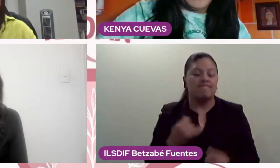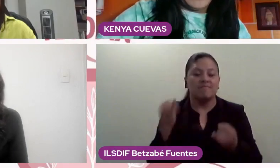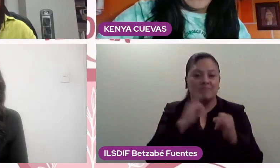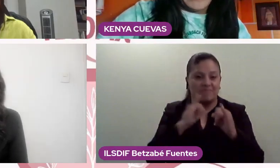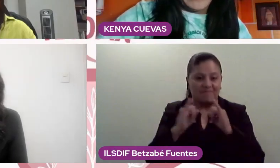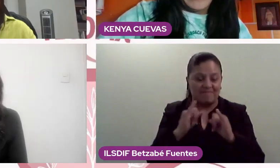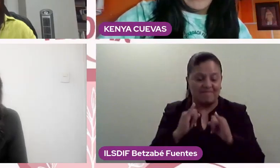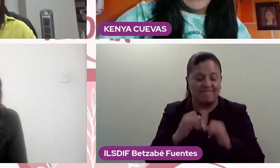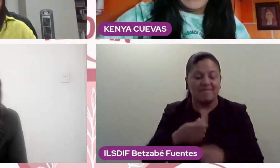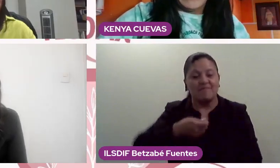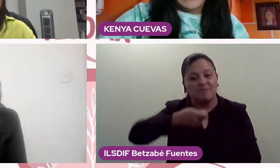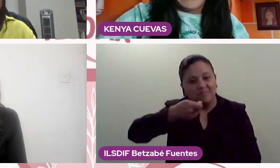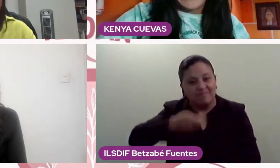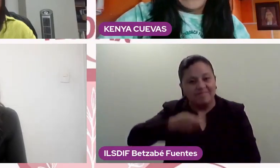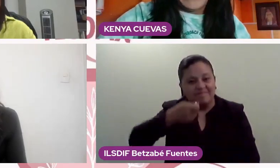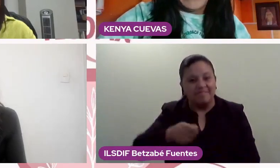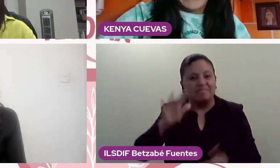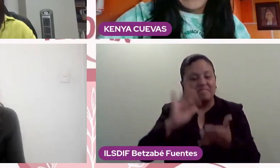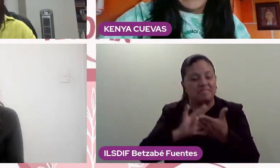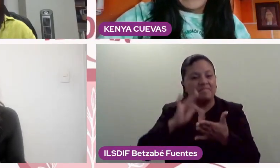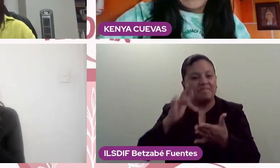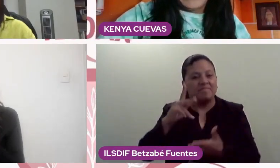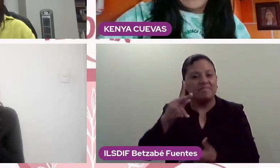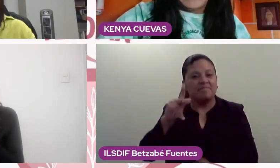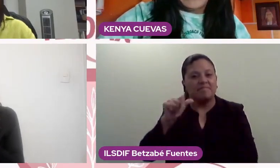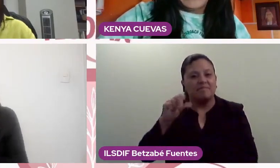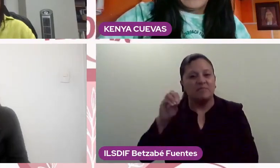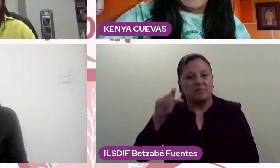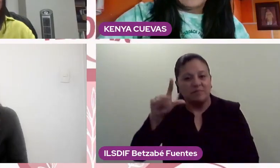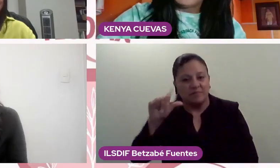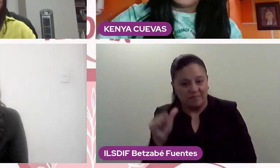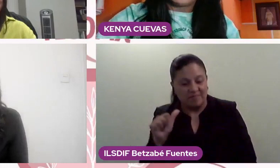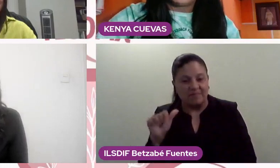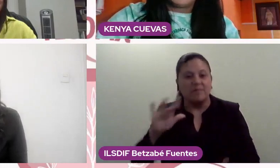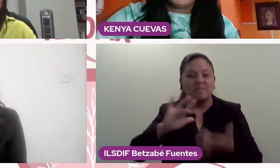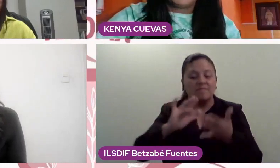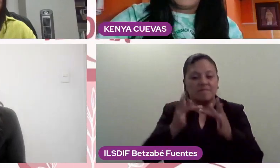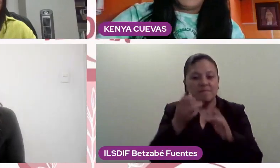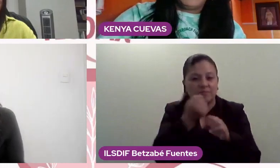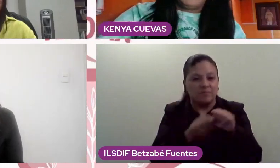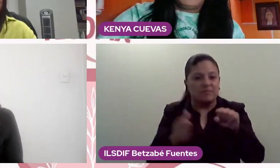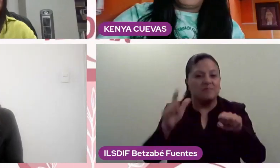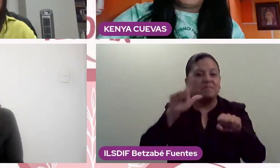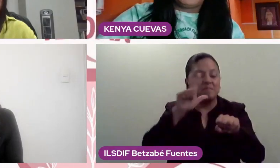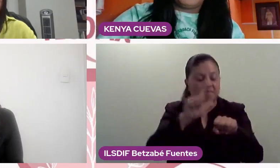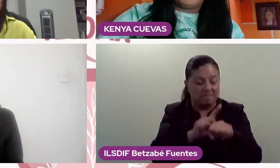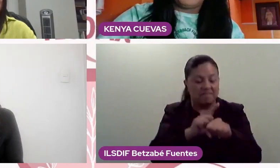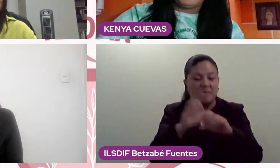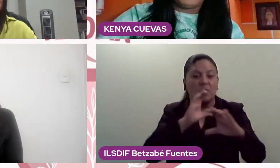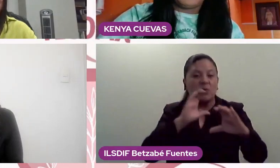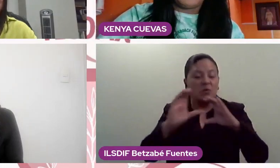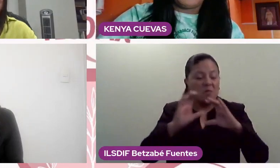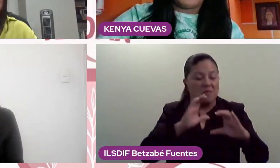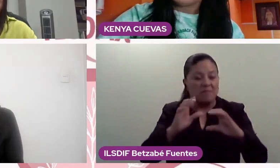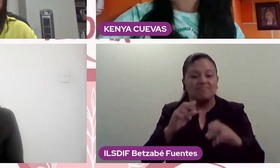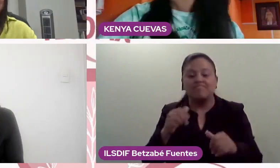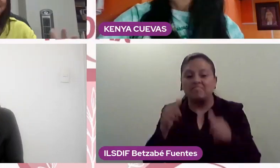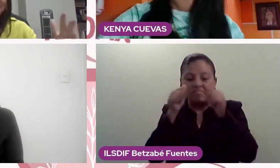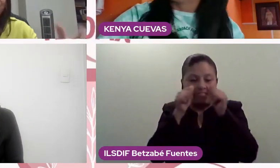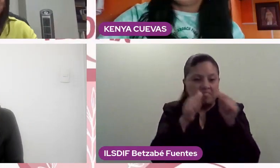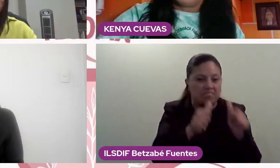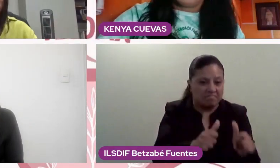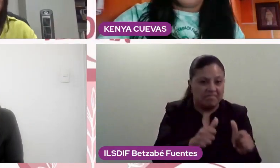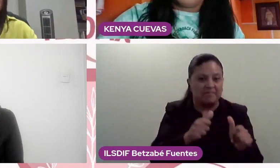saludo y agradezco a Paula de Comunicación Social, que está pendiente, bueno, pues de las redes sociales y